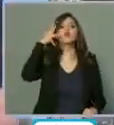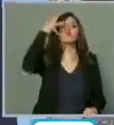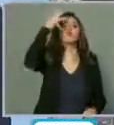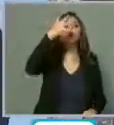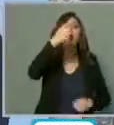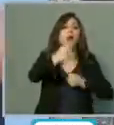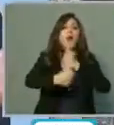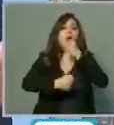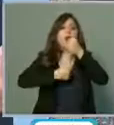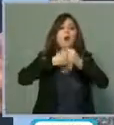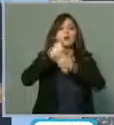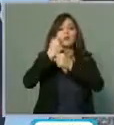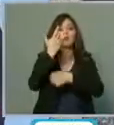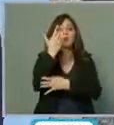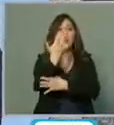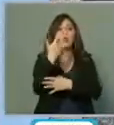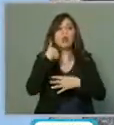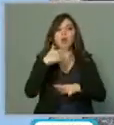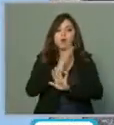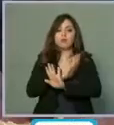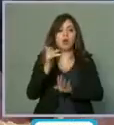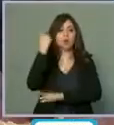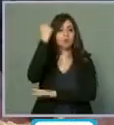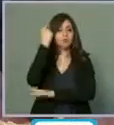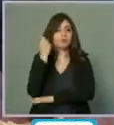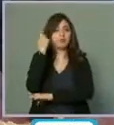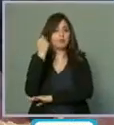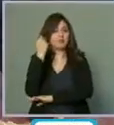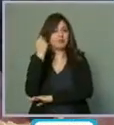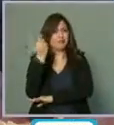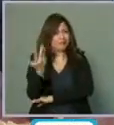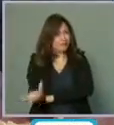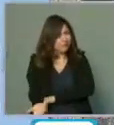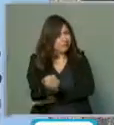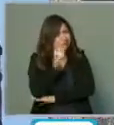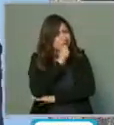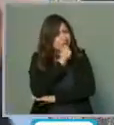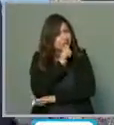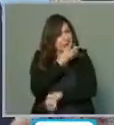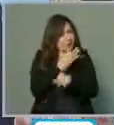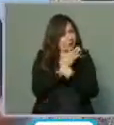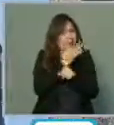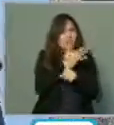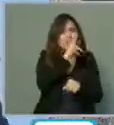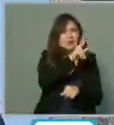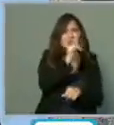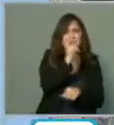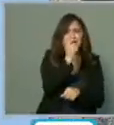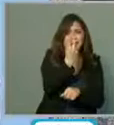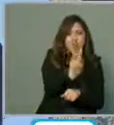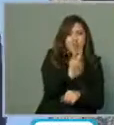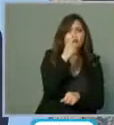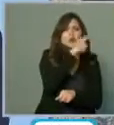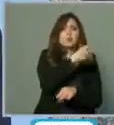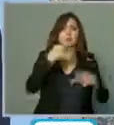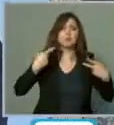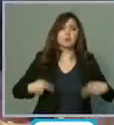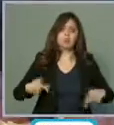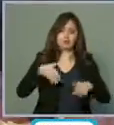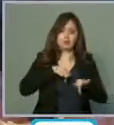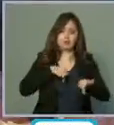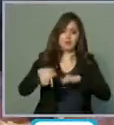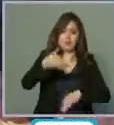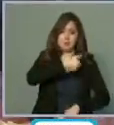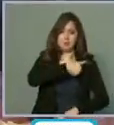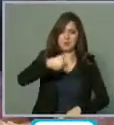me voy a jubilar, a los 60 me retiro. Espérate. No, ¿no? todavía eres muy Si estás viendo a un productivo. señor de 72 como el mejor líder o el mayor líder del mundo, o sea,